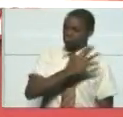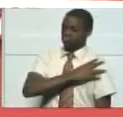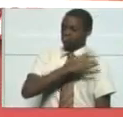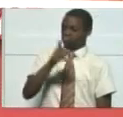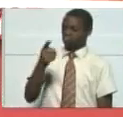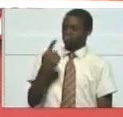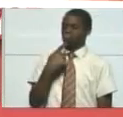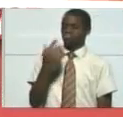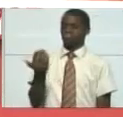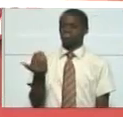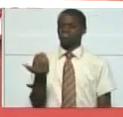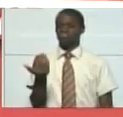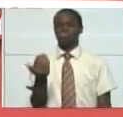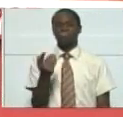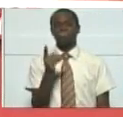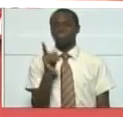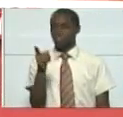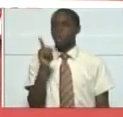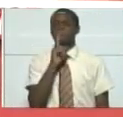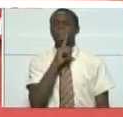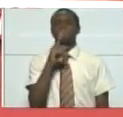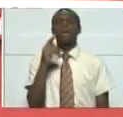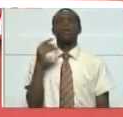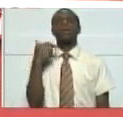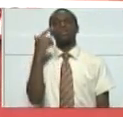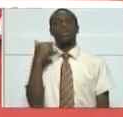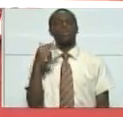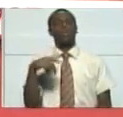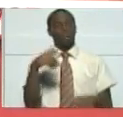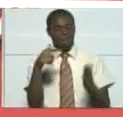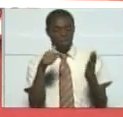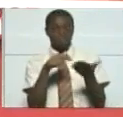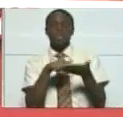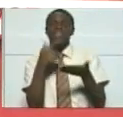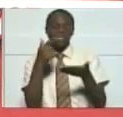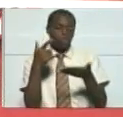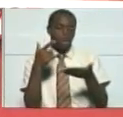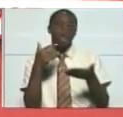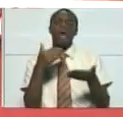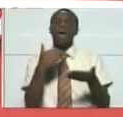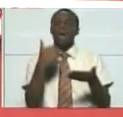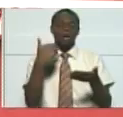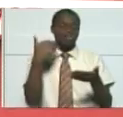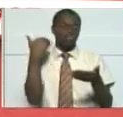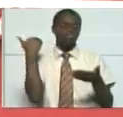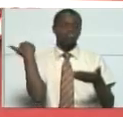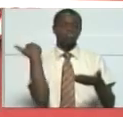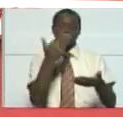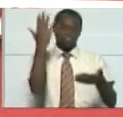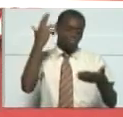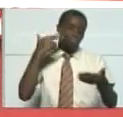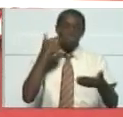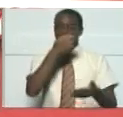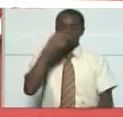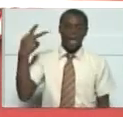Rubio cómo le dije yo narco Rubio narc Rubio